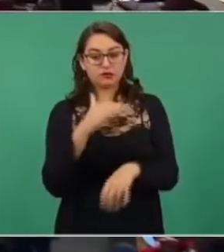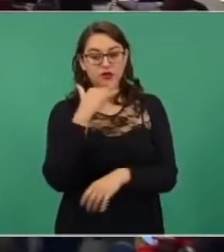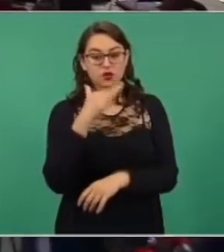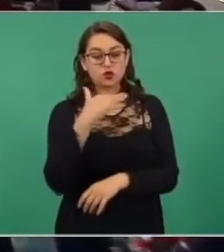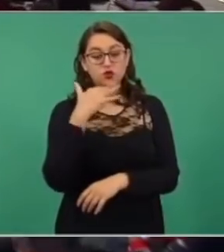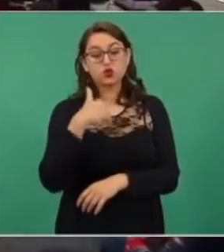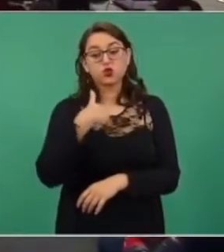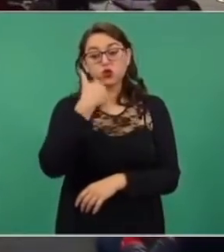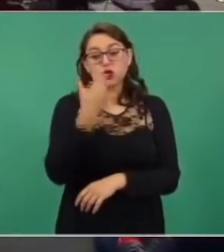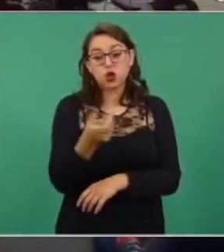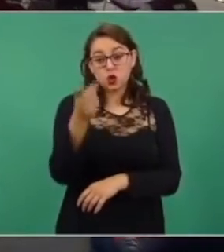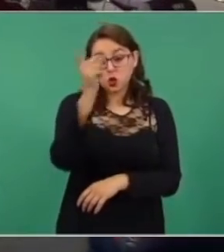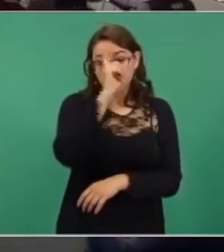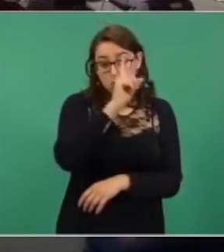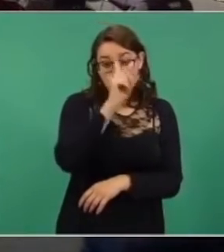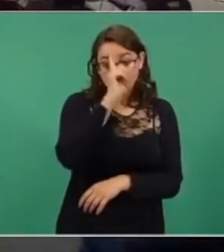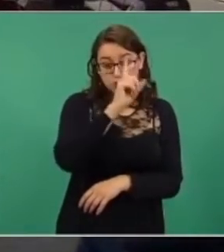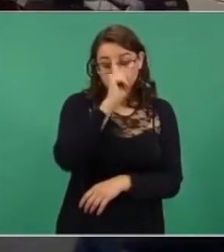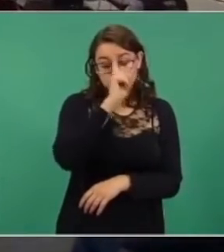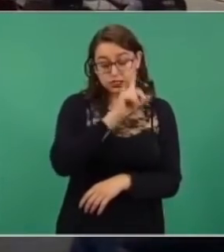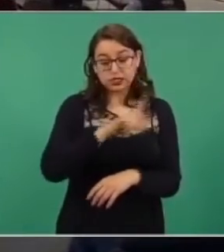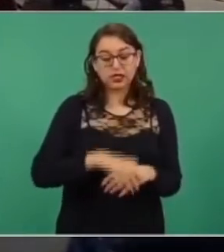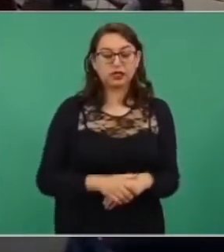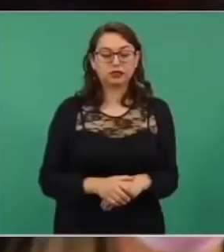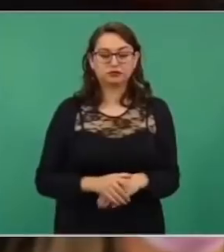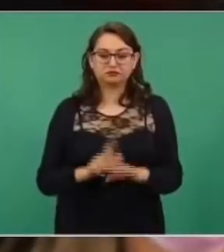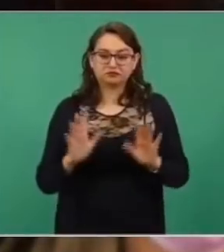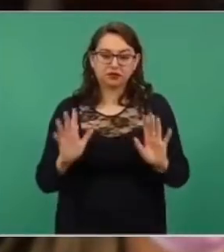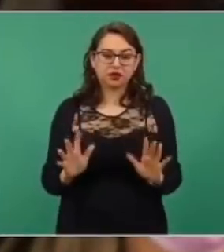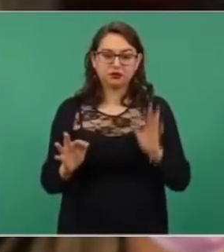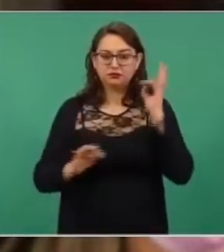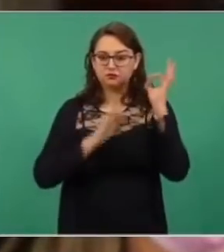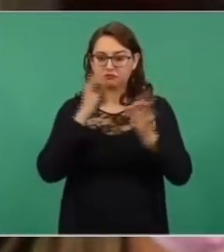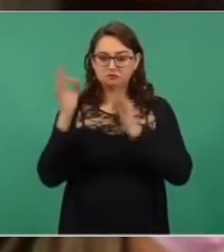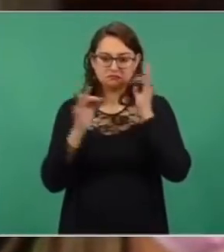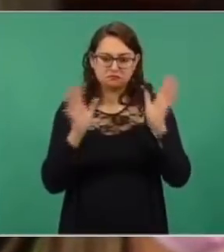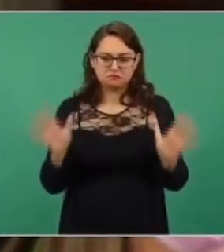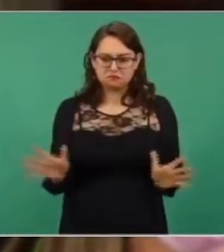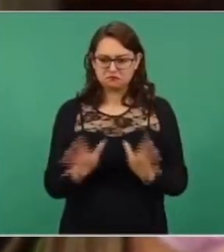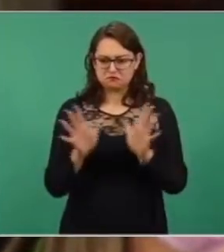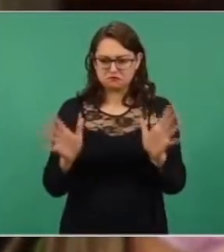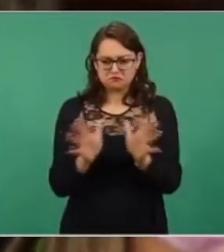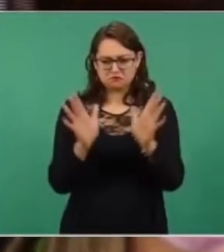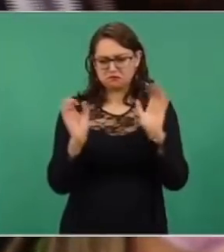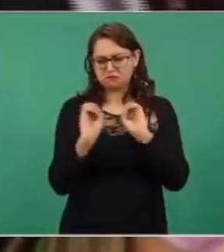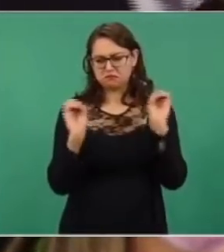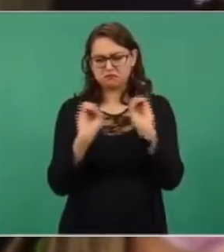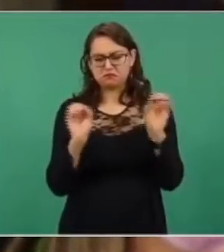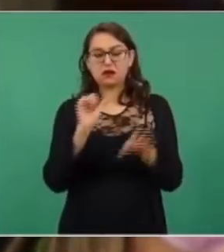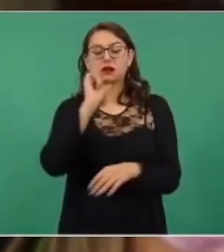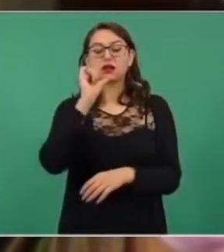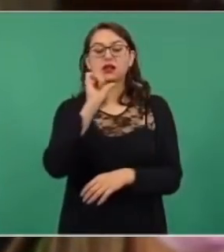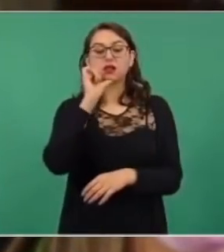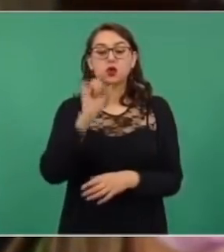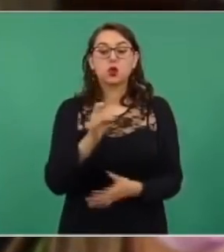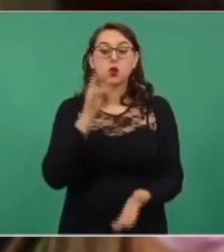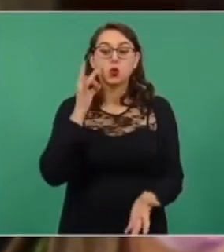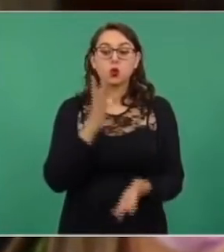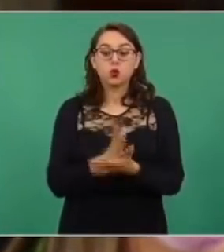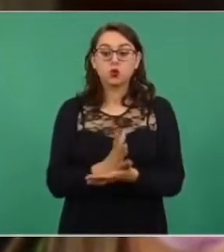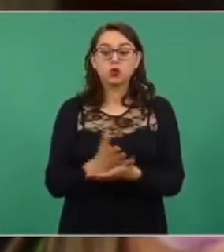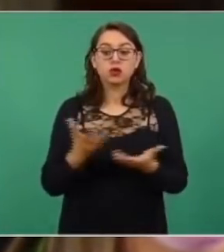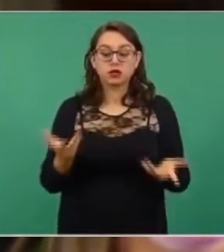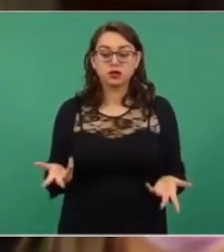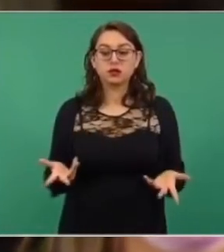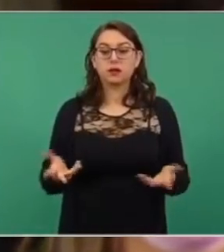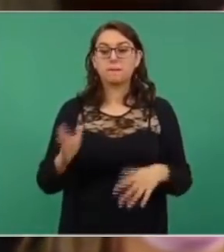sugerirle, sin el afán de promover a nadie, sino solamente de contribuir a que haya más